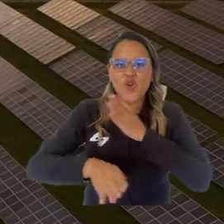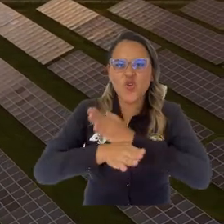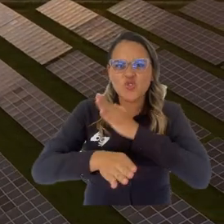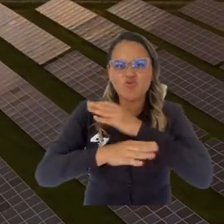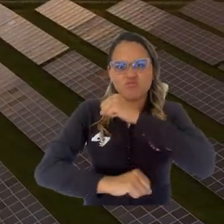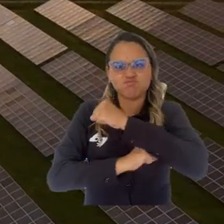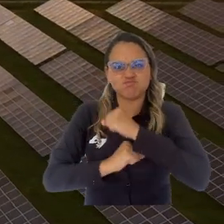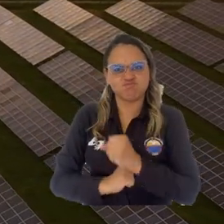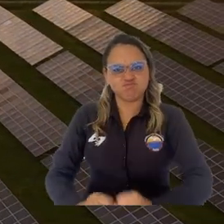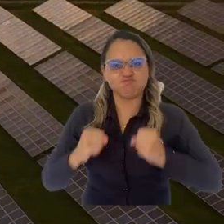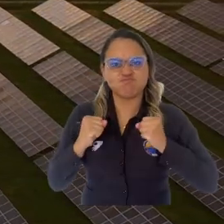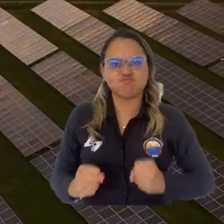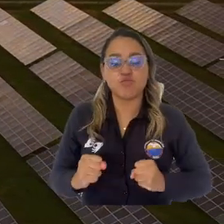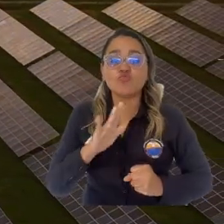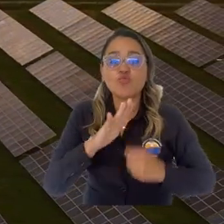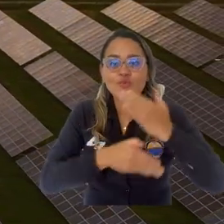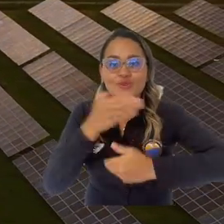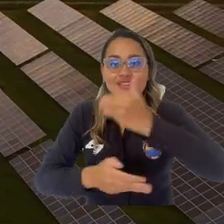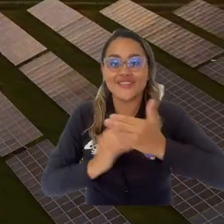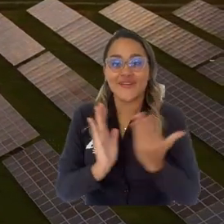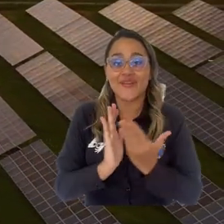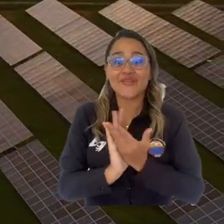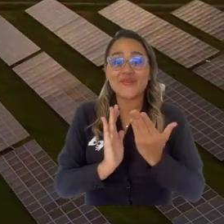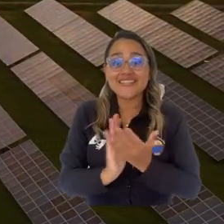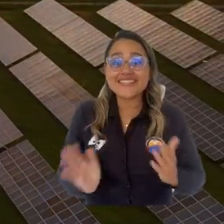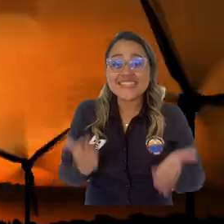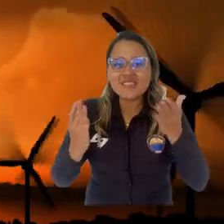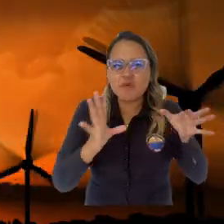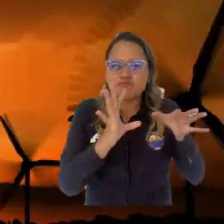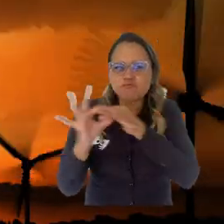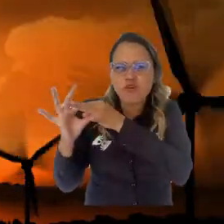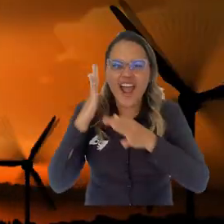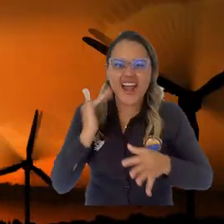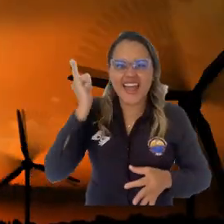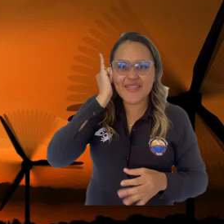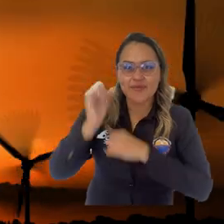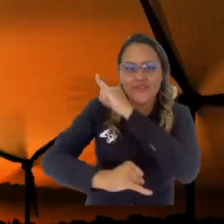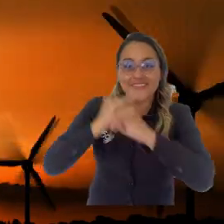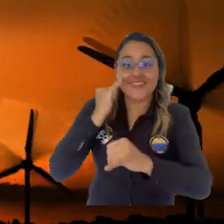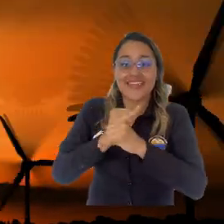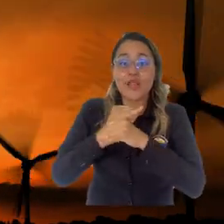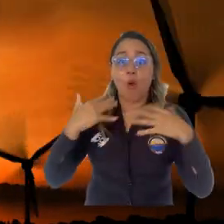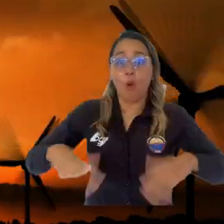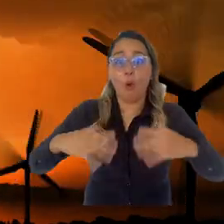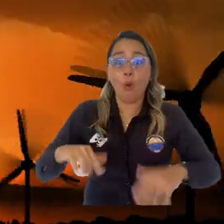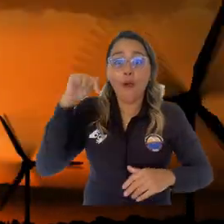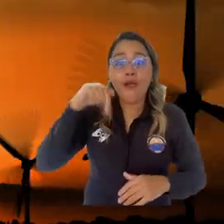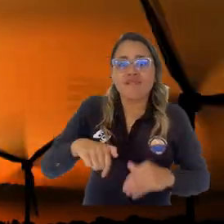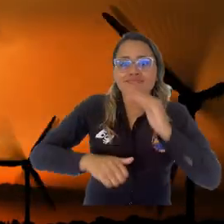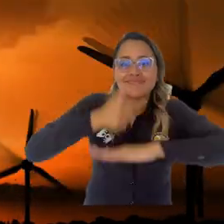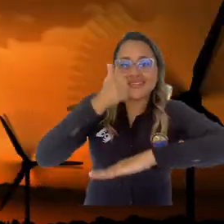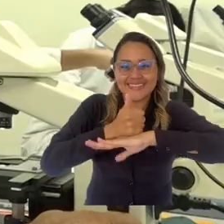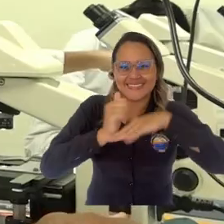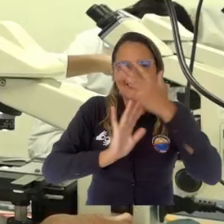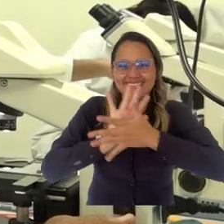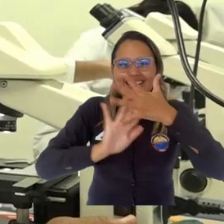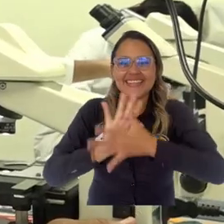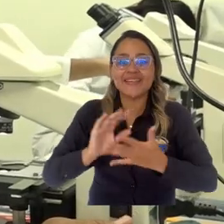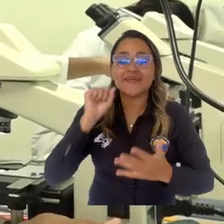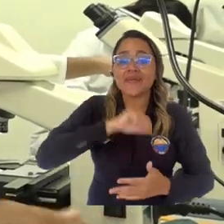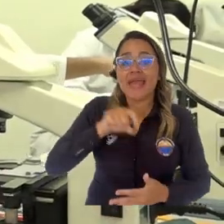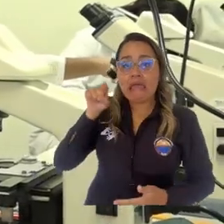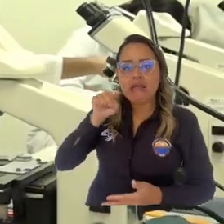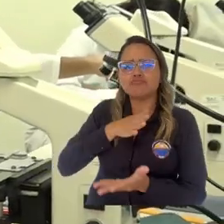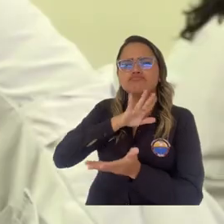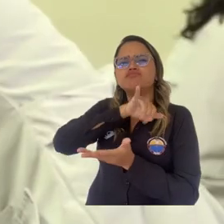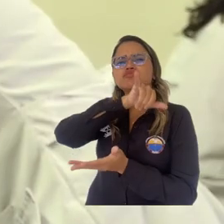La Universidad del Magdalena continúa consolidando sus procesos educativos a través de enlaces académicos internacionales. Esta vez el rector Pablo